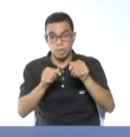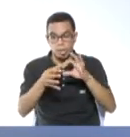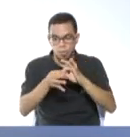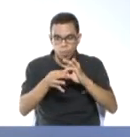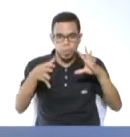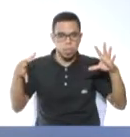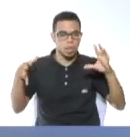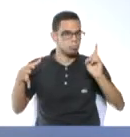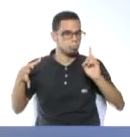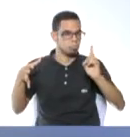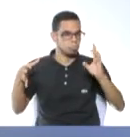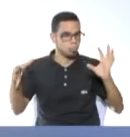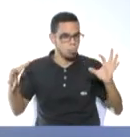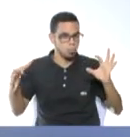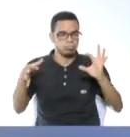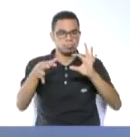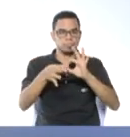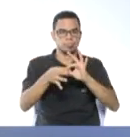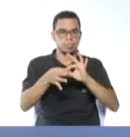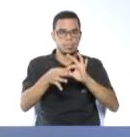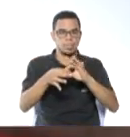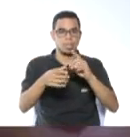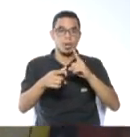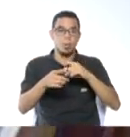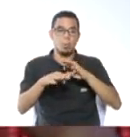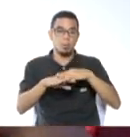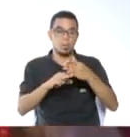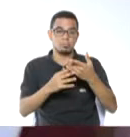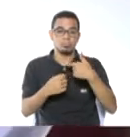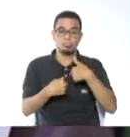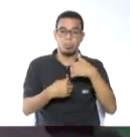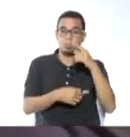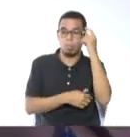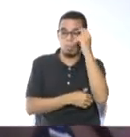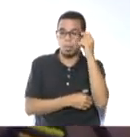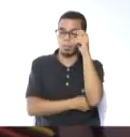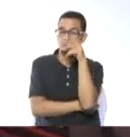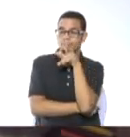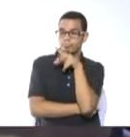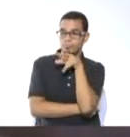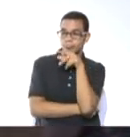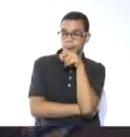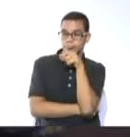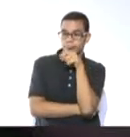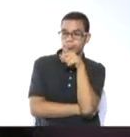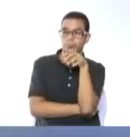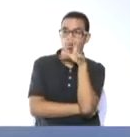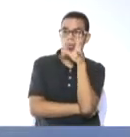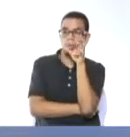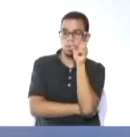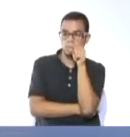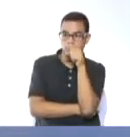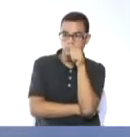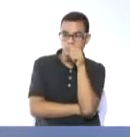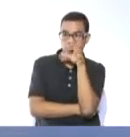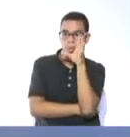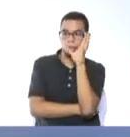desfasada. Claro. Debe ser, porque si no sería fantasía. Yo claramente te voy a citar lo que